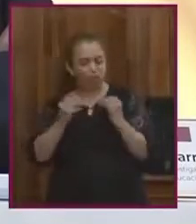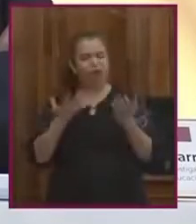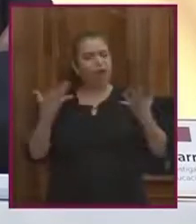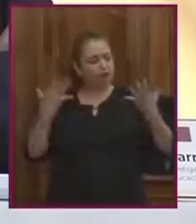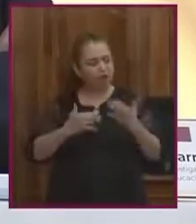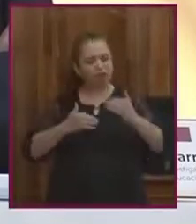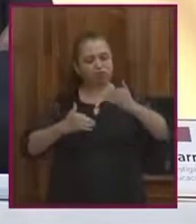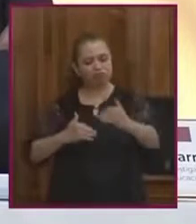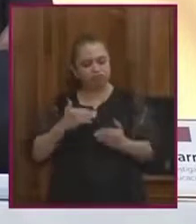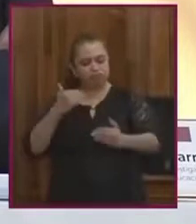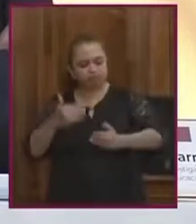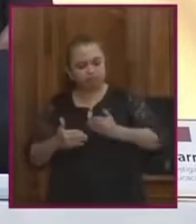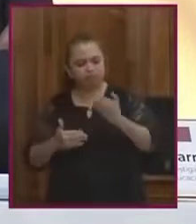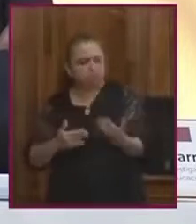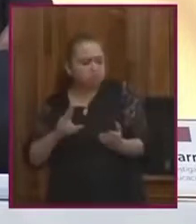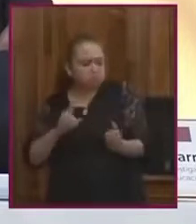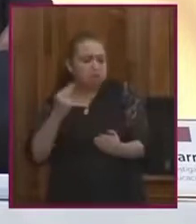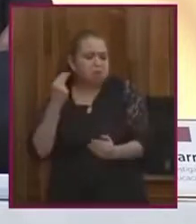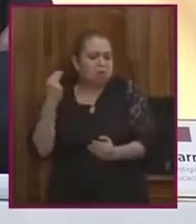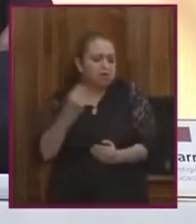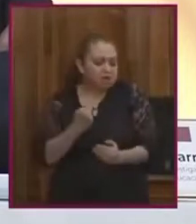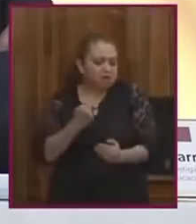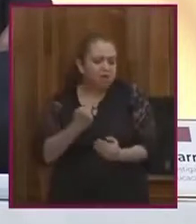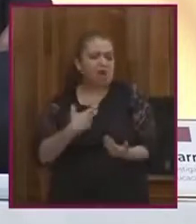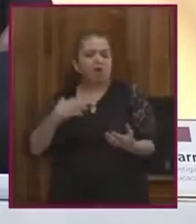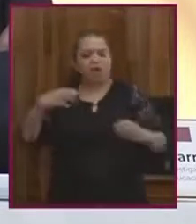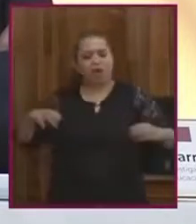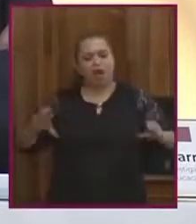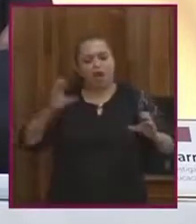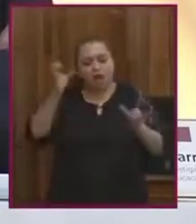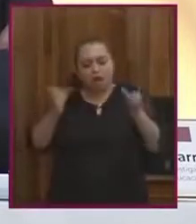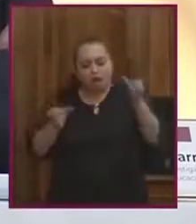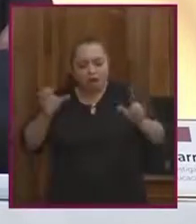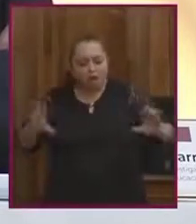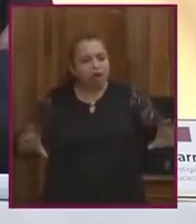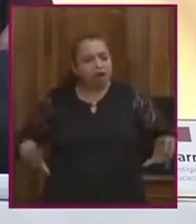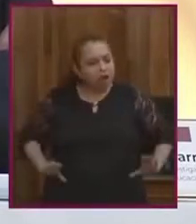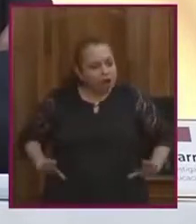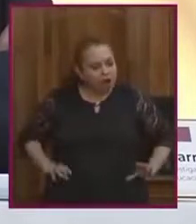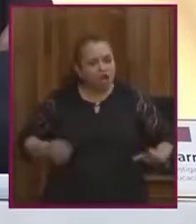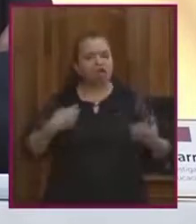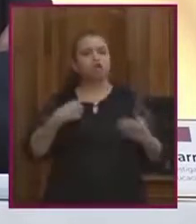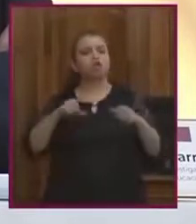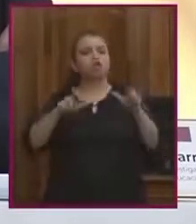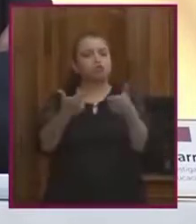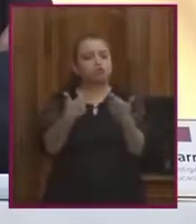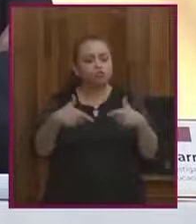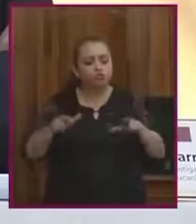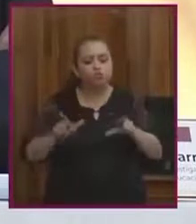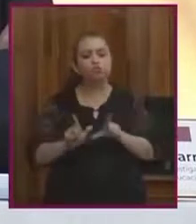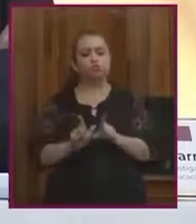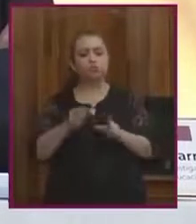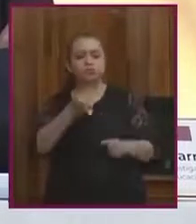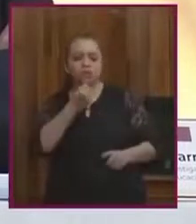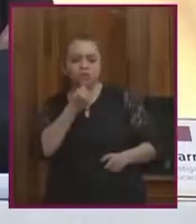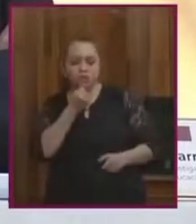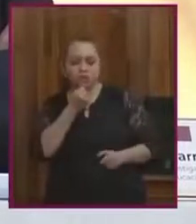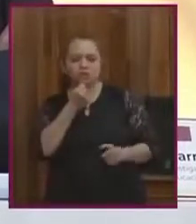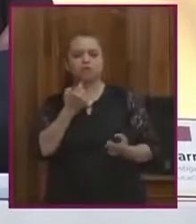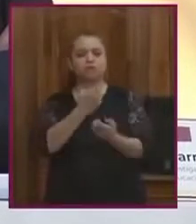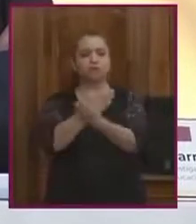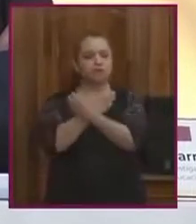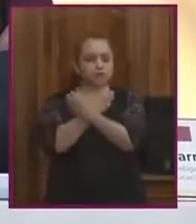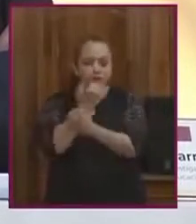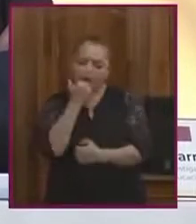función de la necesidad y de las características de nuestros grupos, de nuestros niños, de nuestros